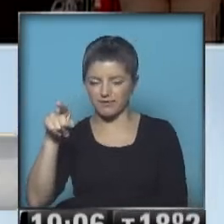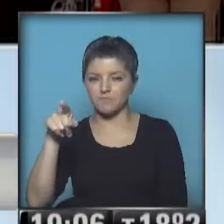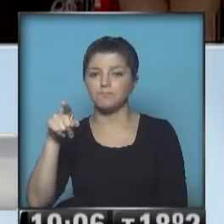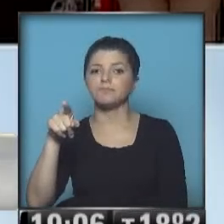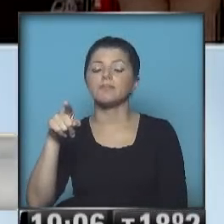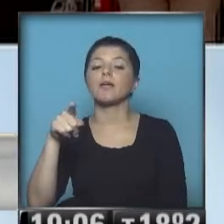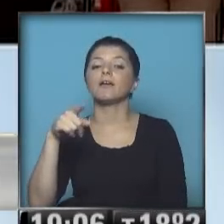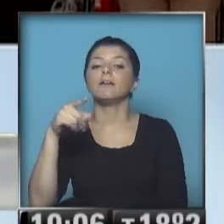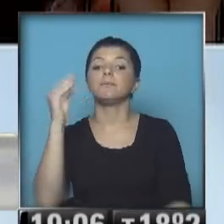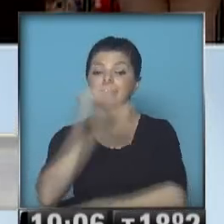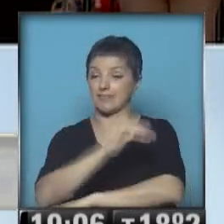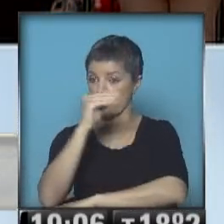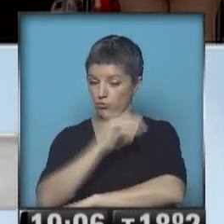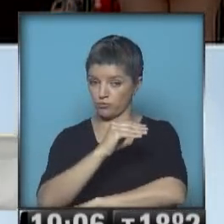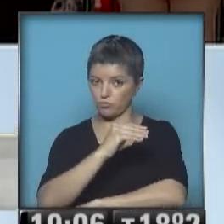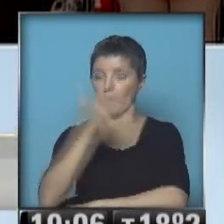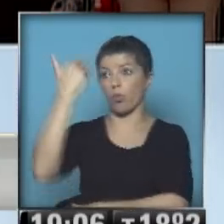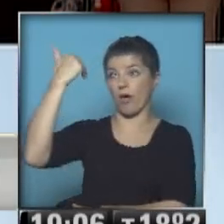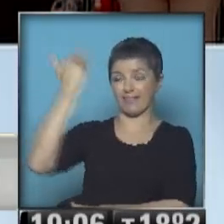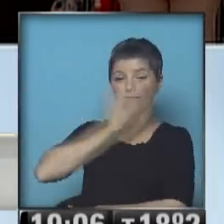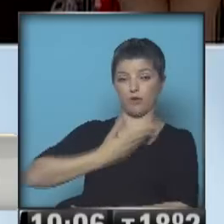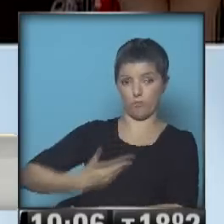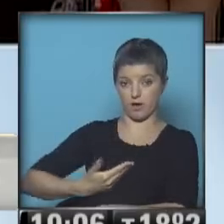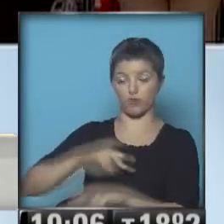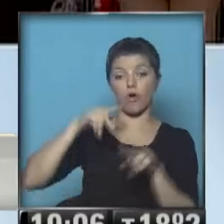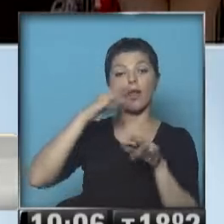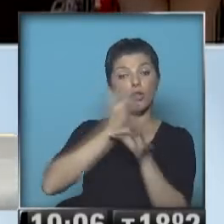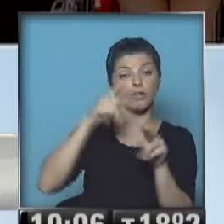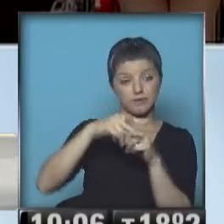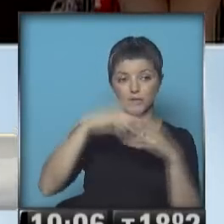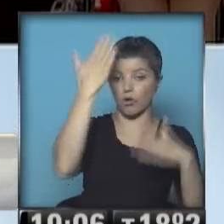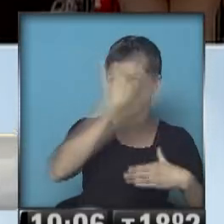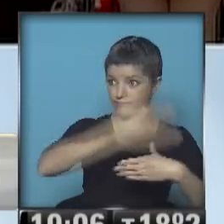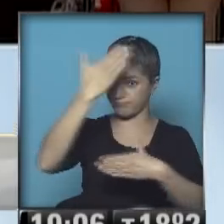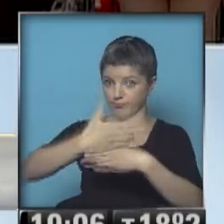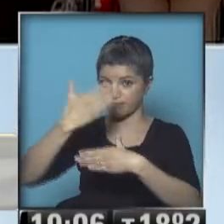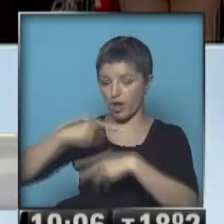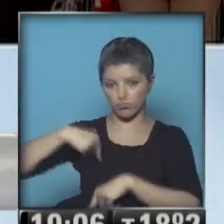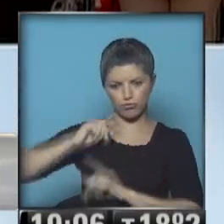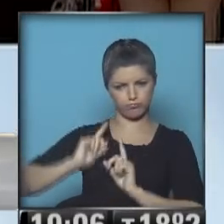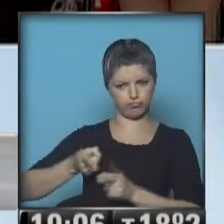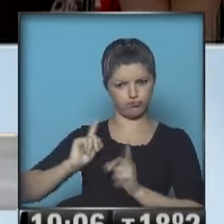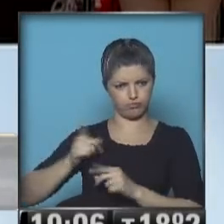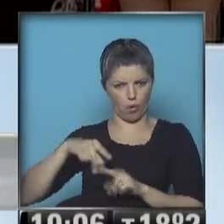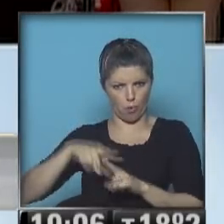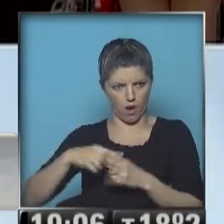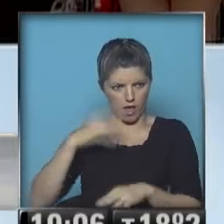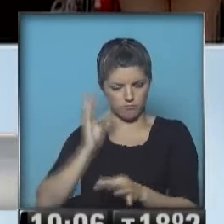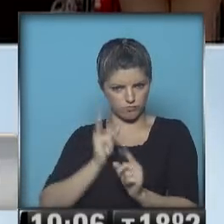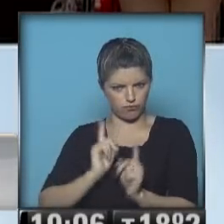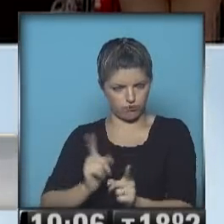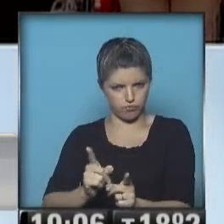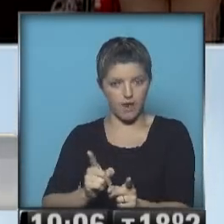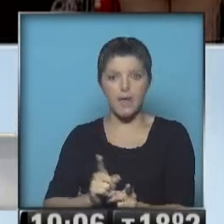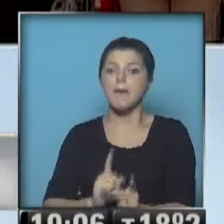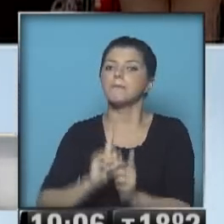cuando el gobierno de entonces bajó las escuelas técnicas, Santa Cruz siguió teniendo escuelas técnicas. No solamente